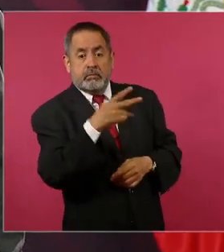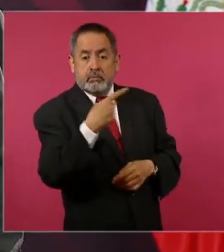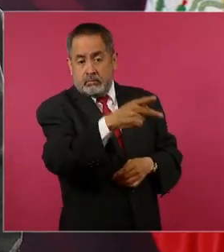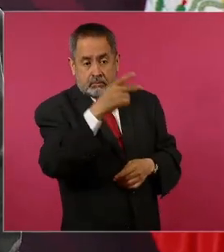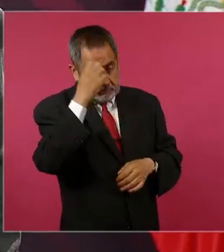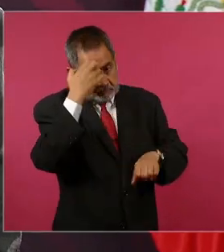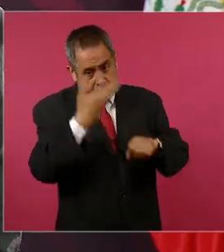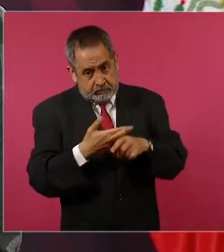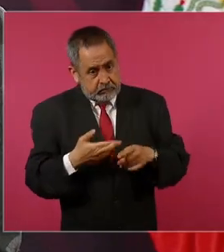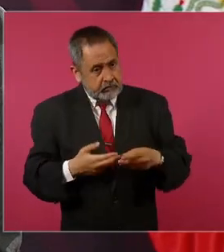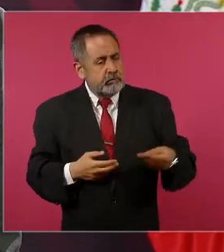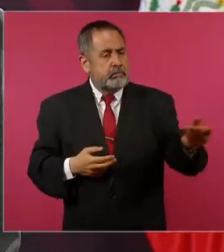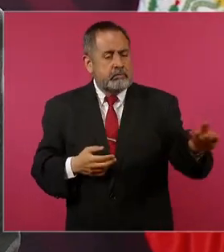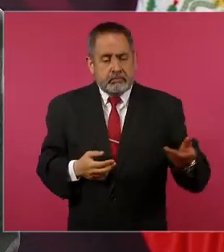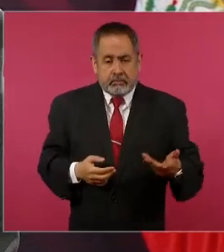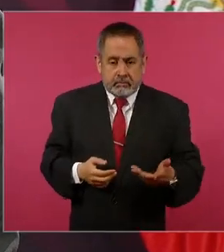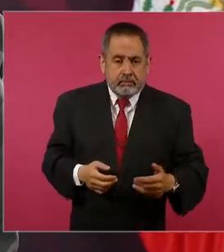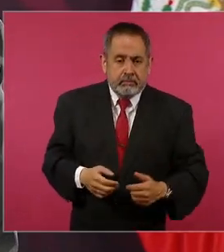pero